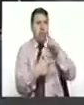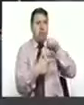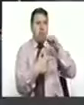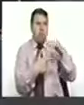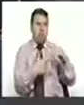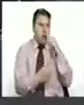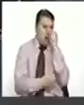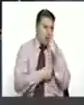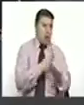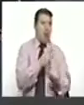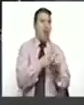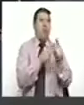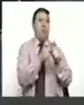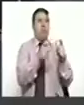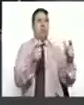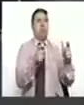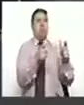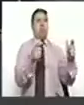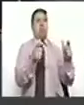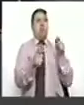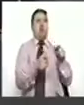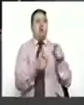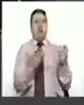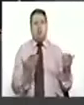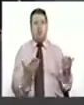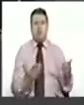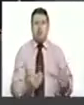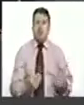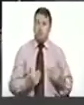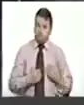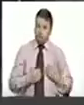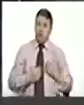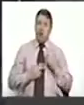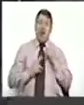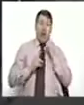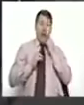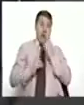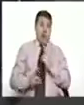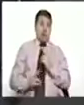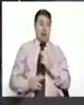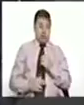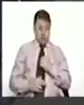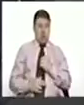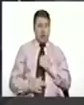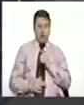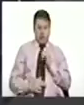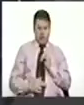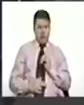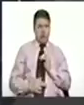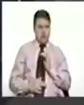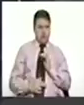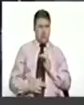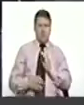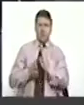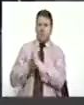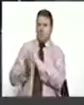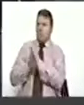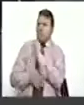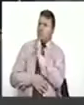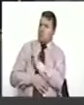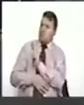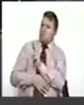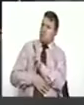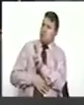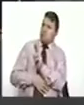el narcotráfico sigue creciendo. Yo reconozco que aquí se han dado unos informes